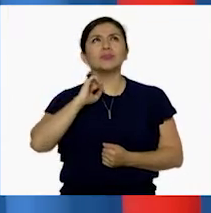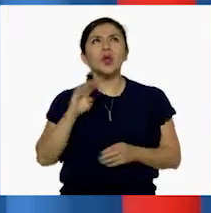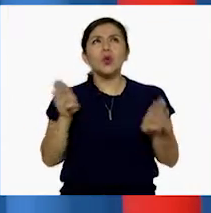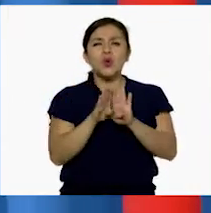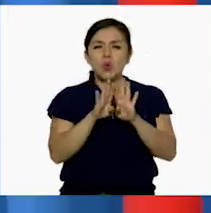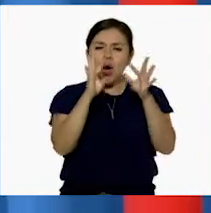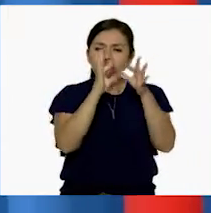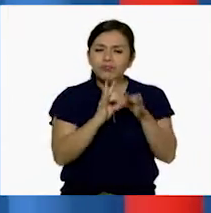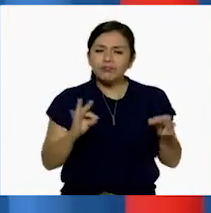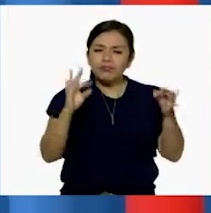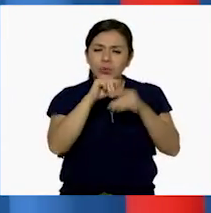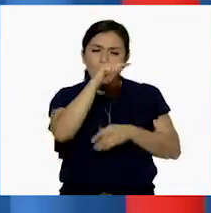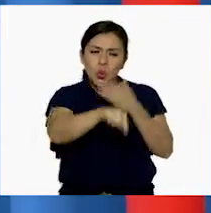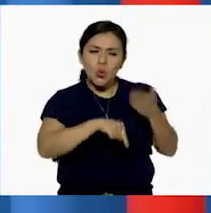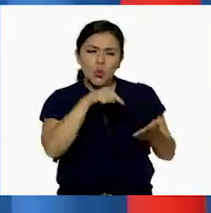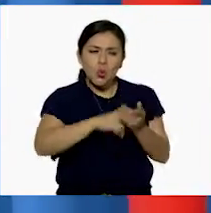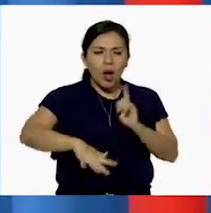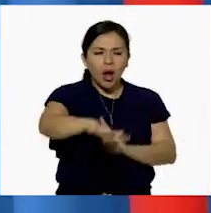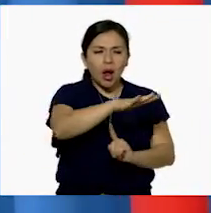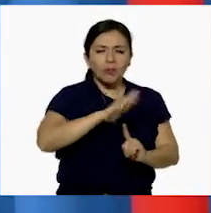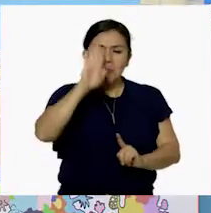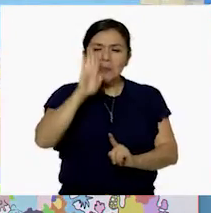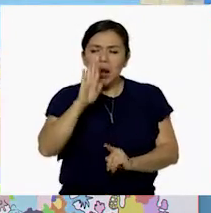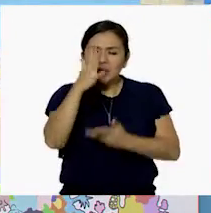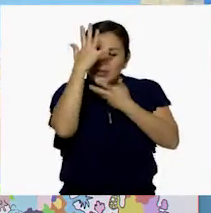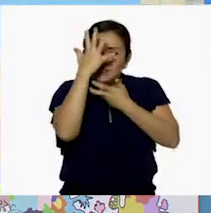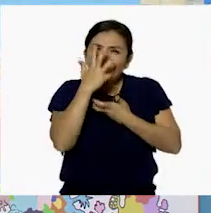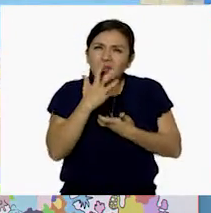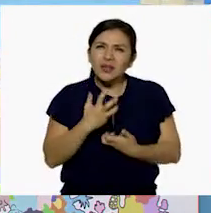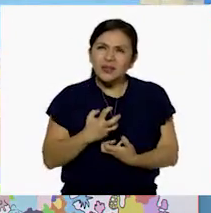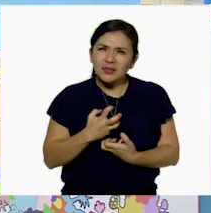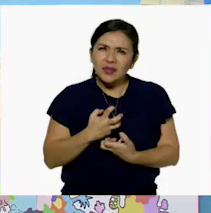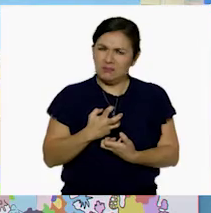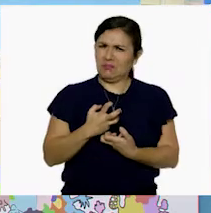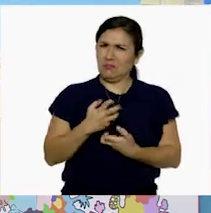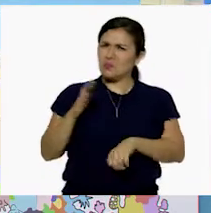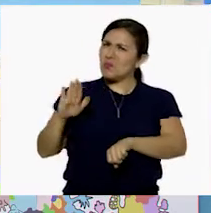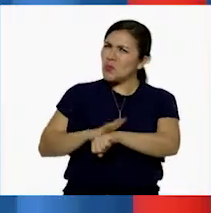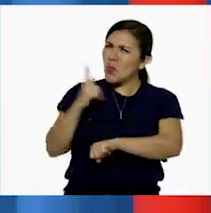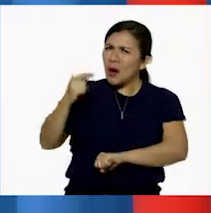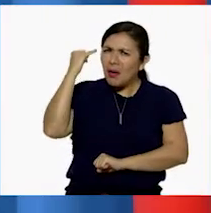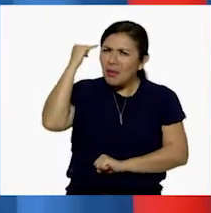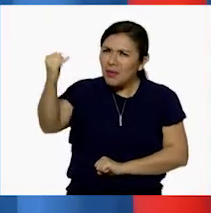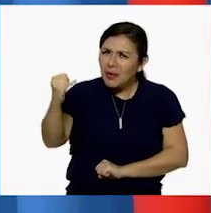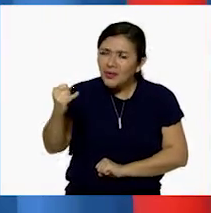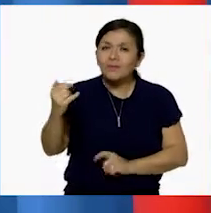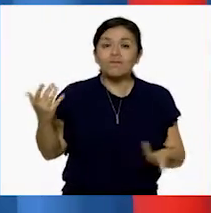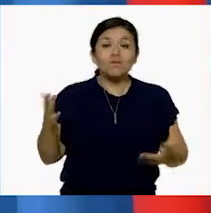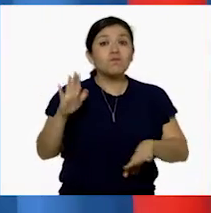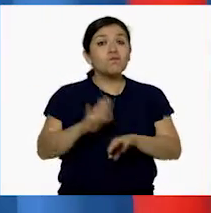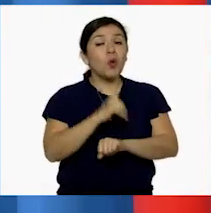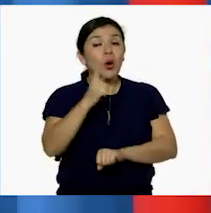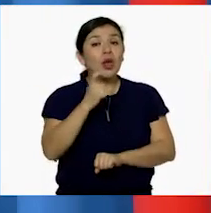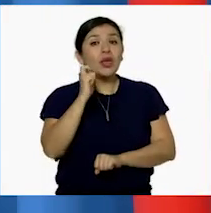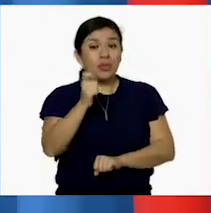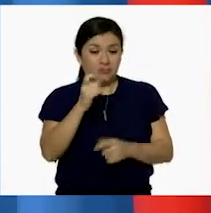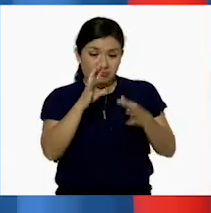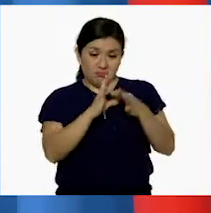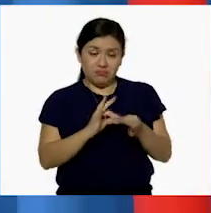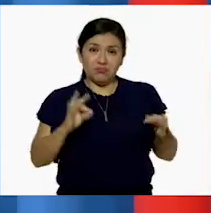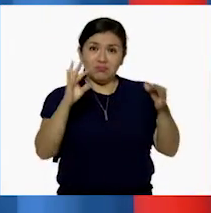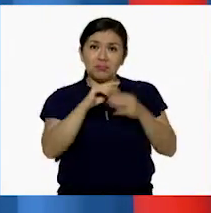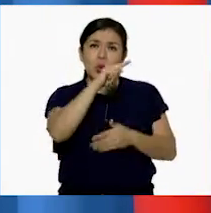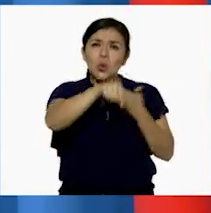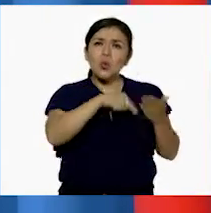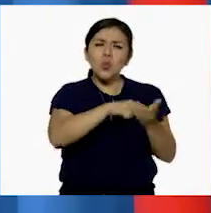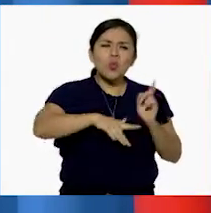en ese cuento debe ser muy triste. ¿Por qué dices eso, María? Porque, por lo dicho por el narrador, se trata